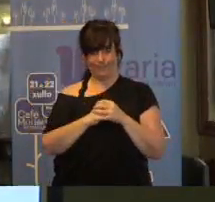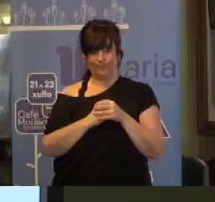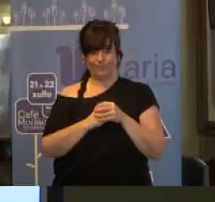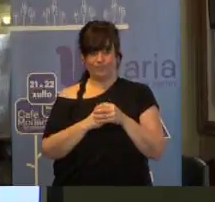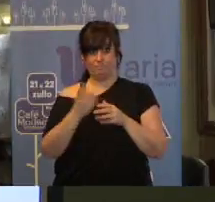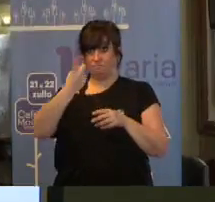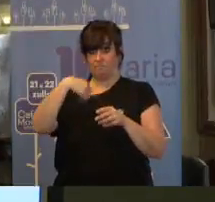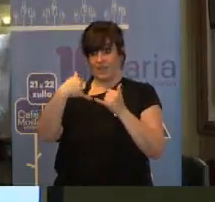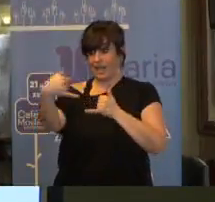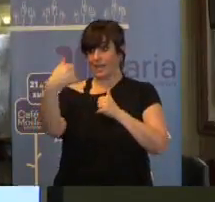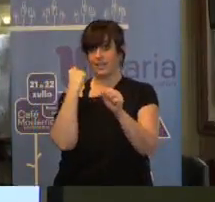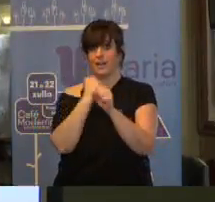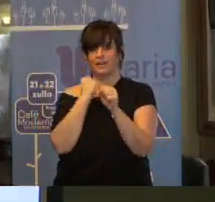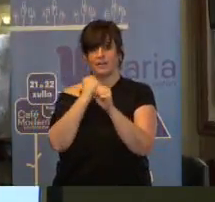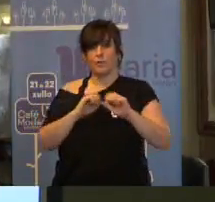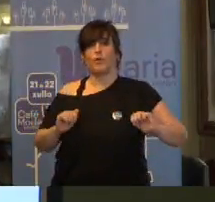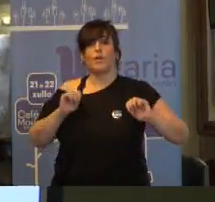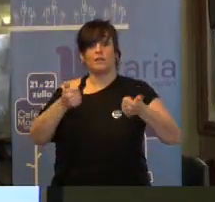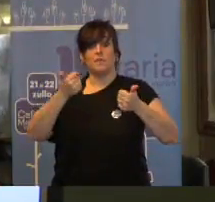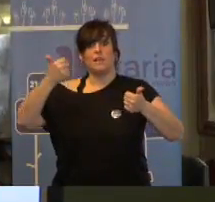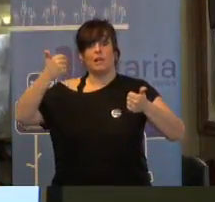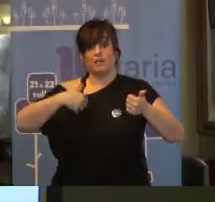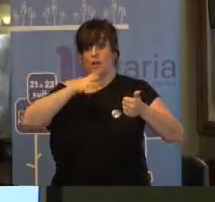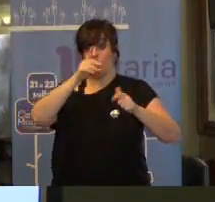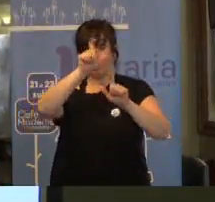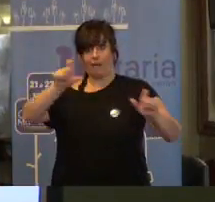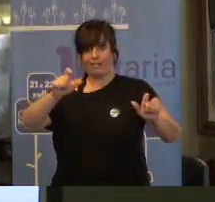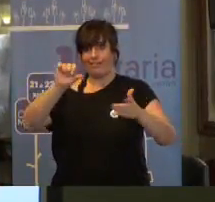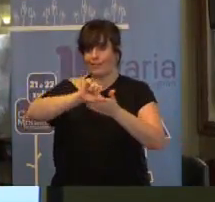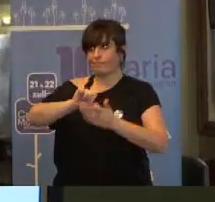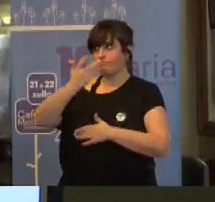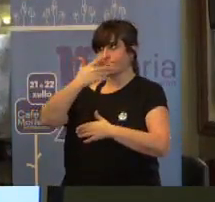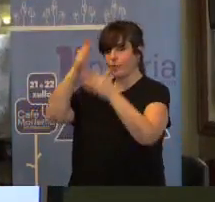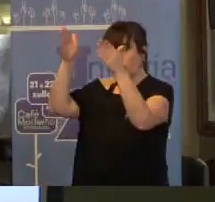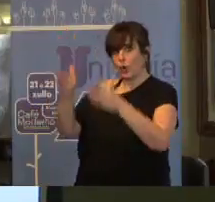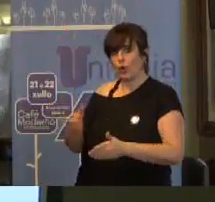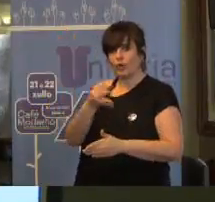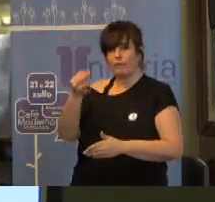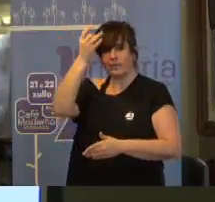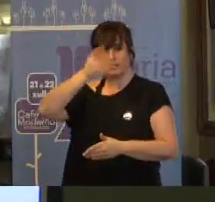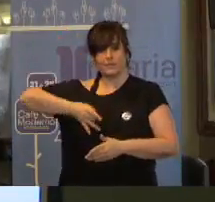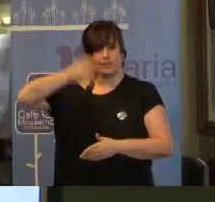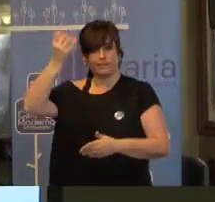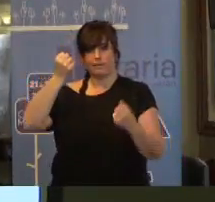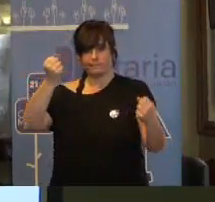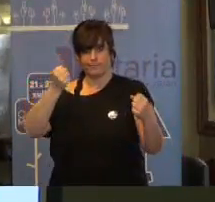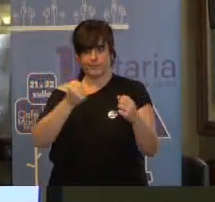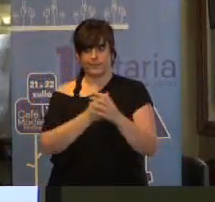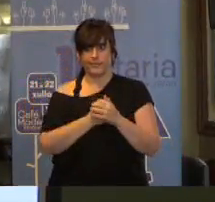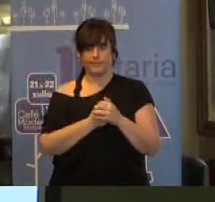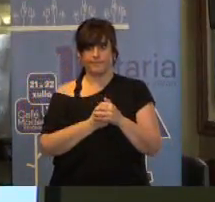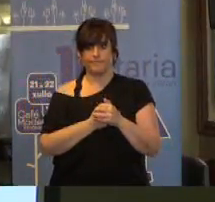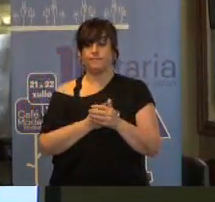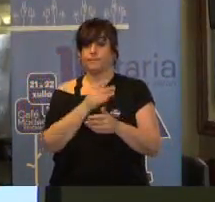redor pois, do seu coñecemento, que xa é crecente na cidade, non? Pero reforzando pois, esa idea do coñecemento e do seu